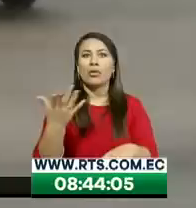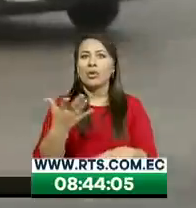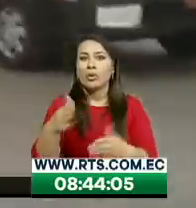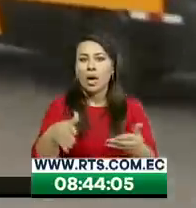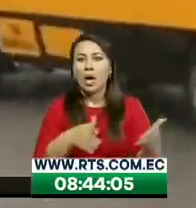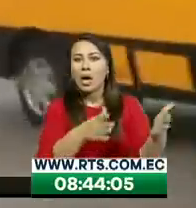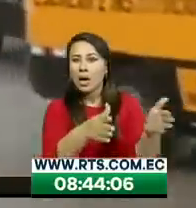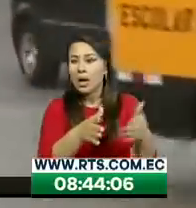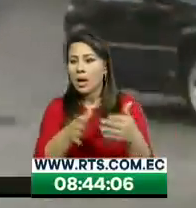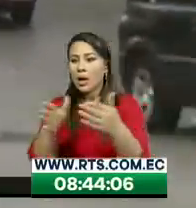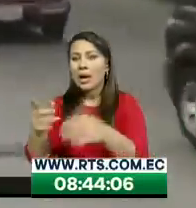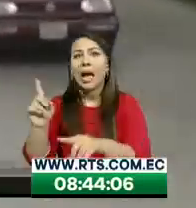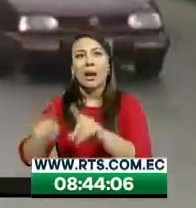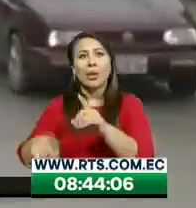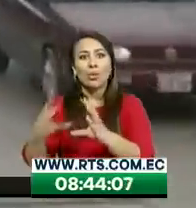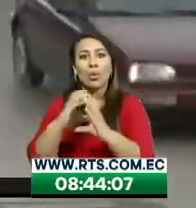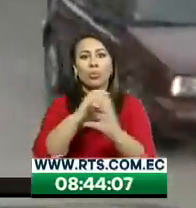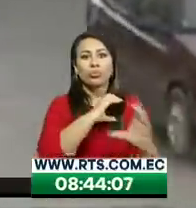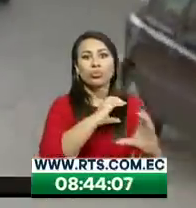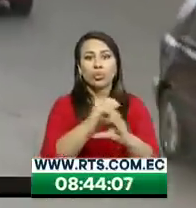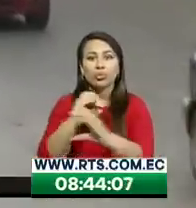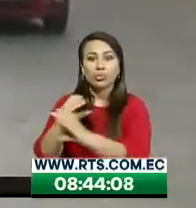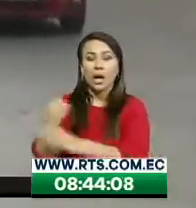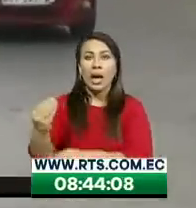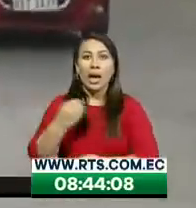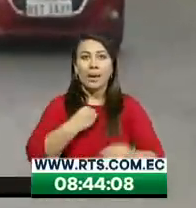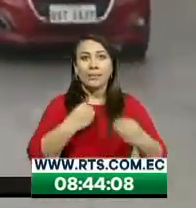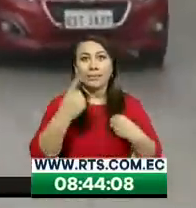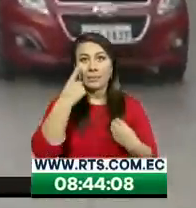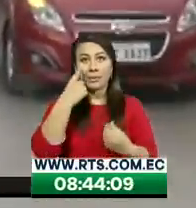llevarlo y pidiéndole la cédula